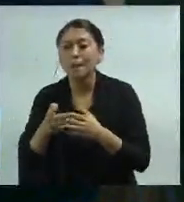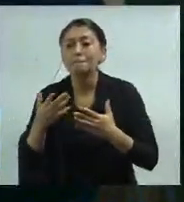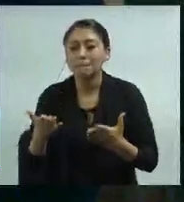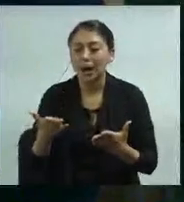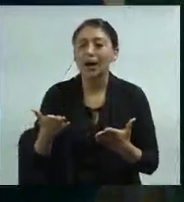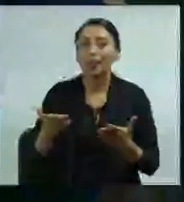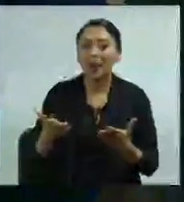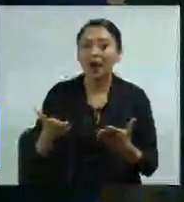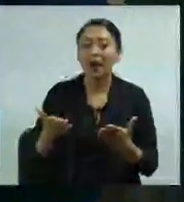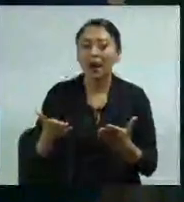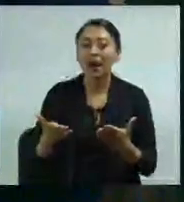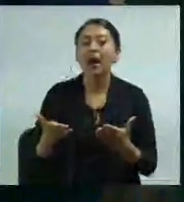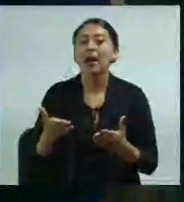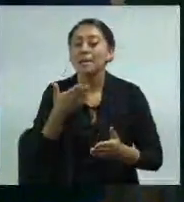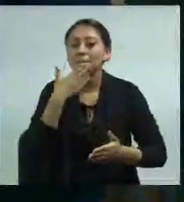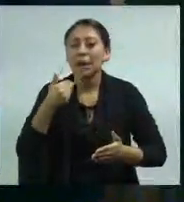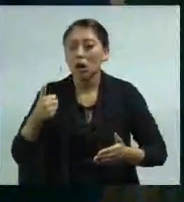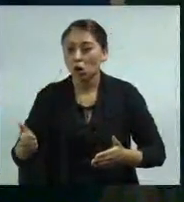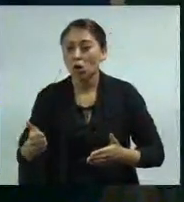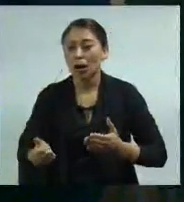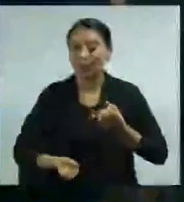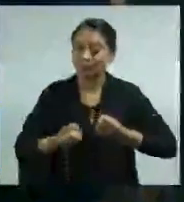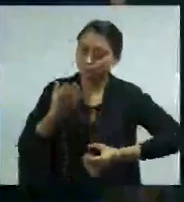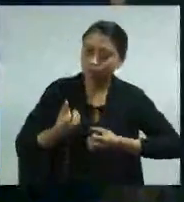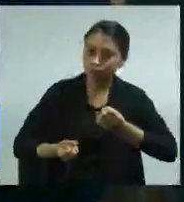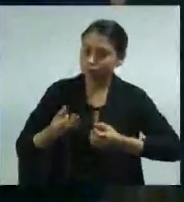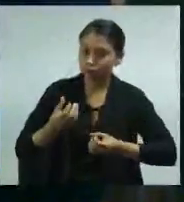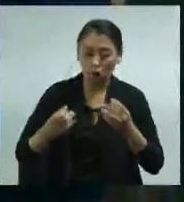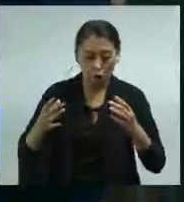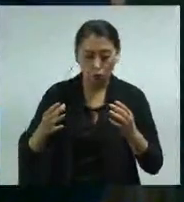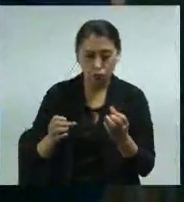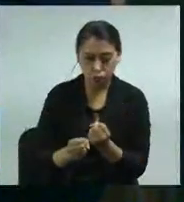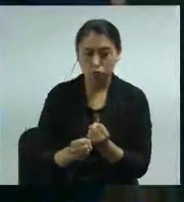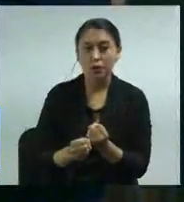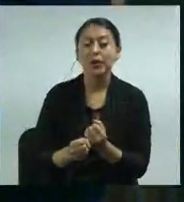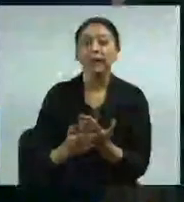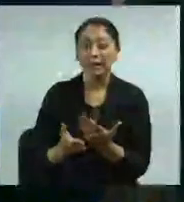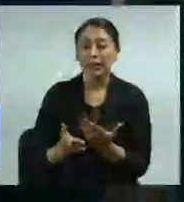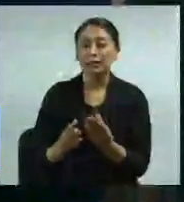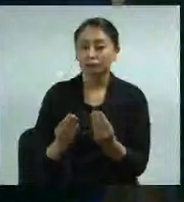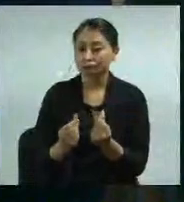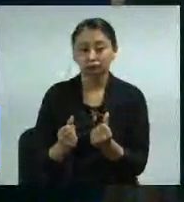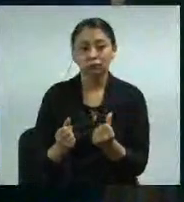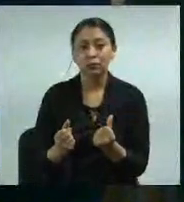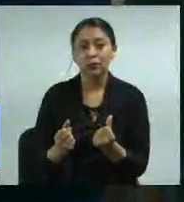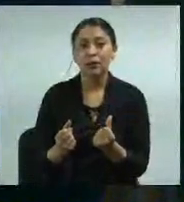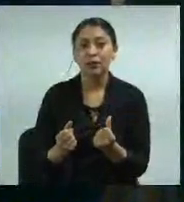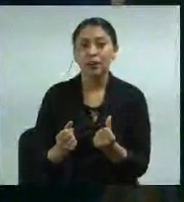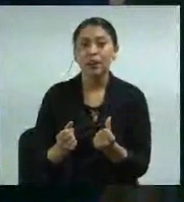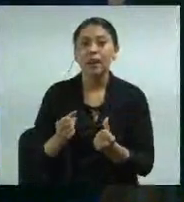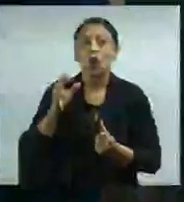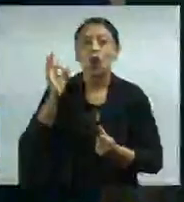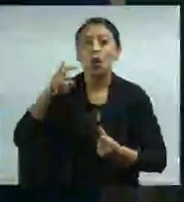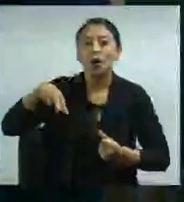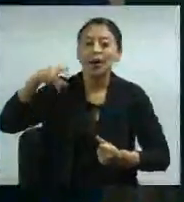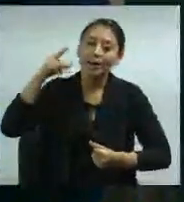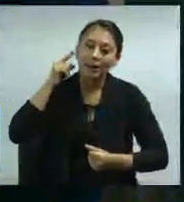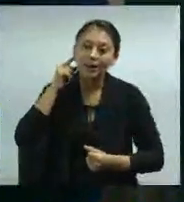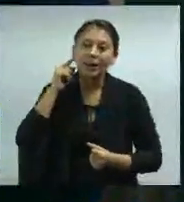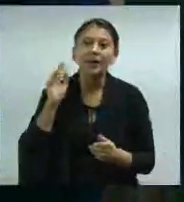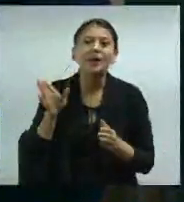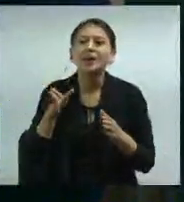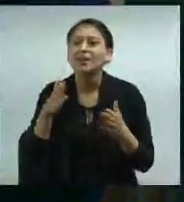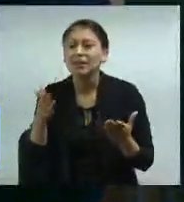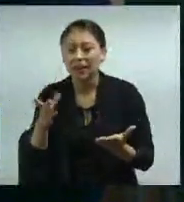los incendios. He escuchado aquí a colegas manifestando y hablando de ONGs que tienen